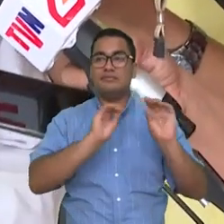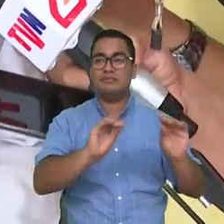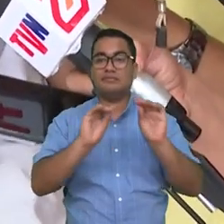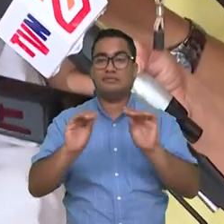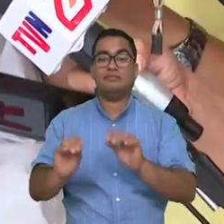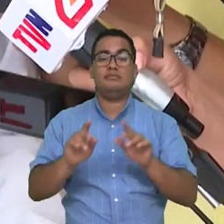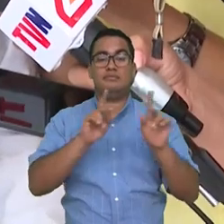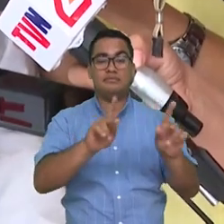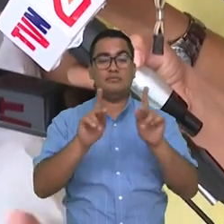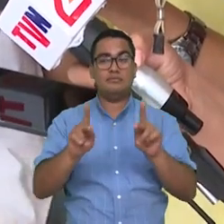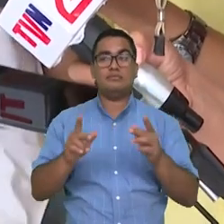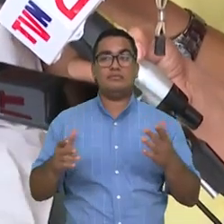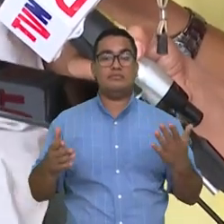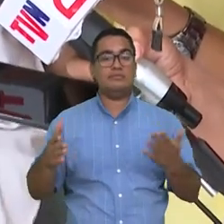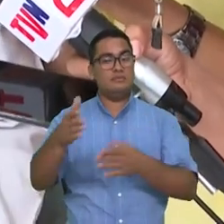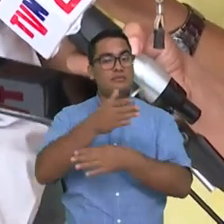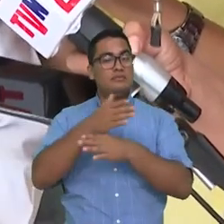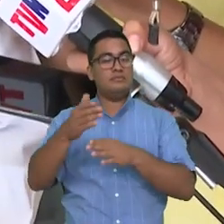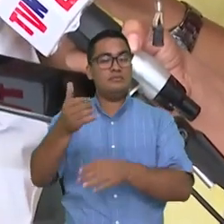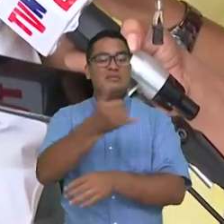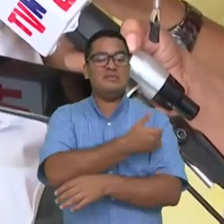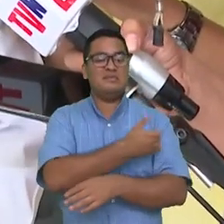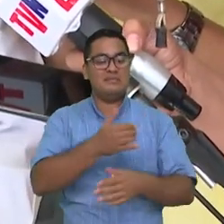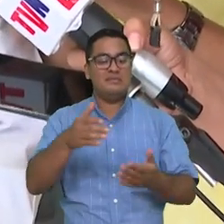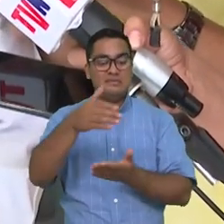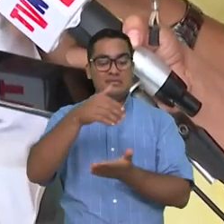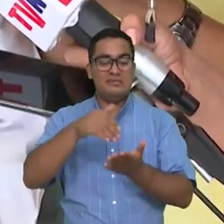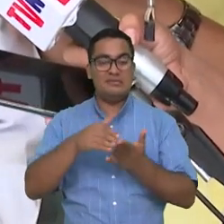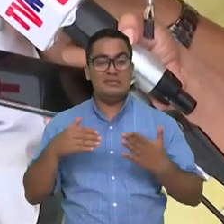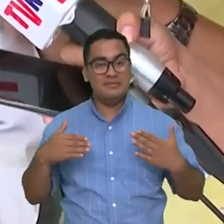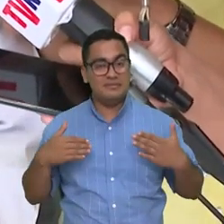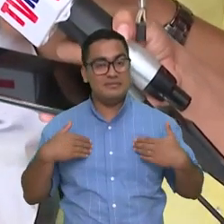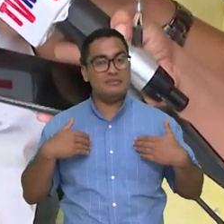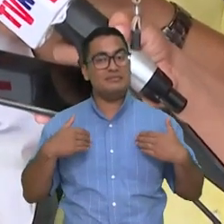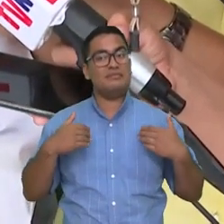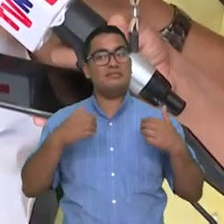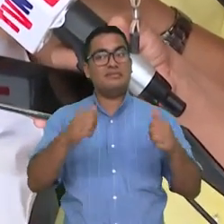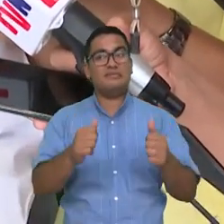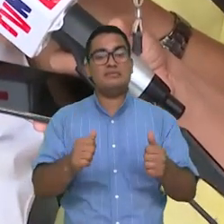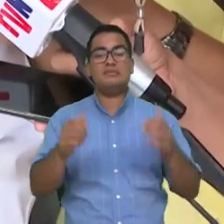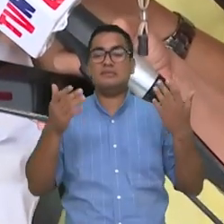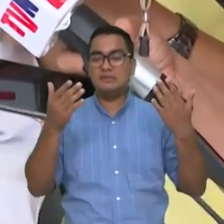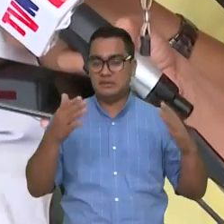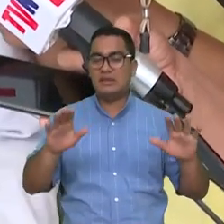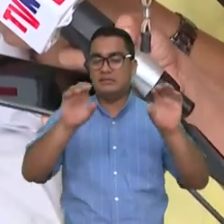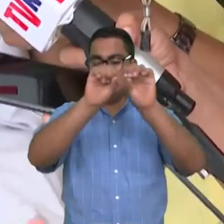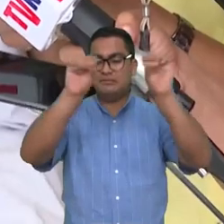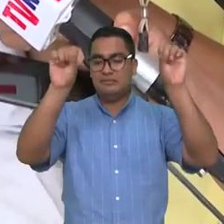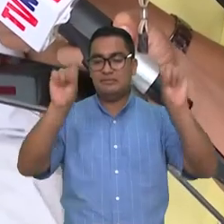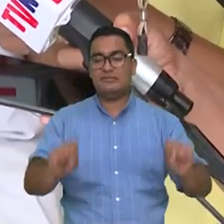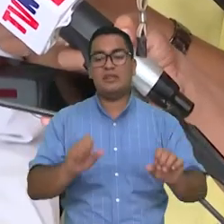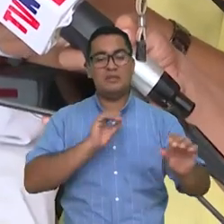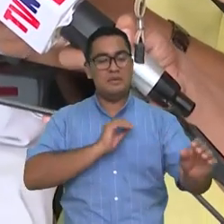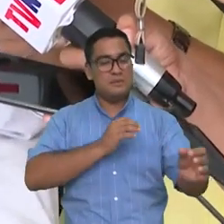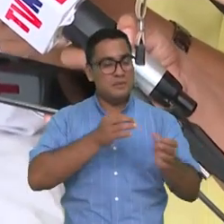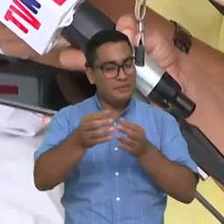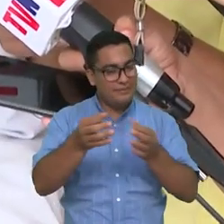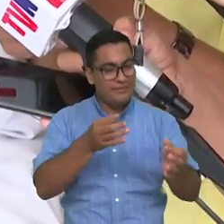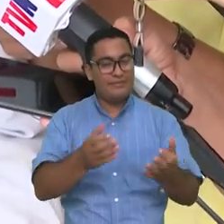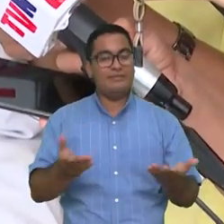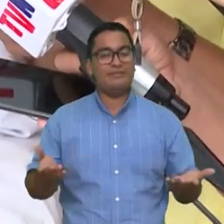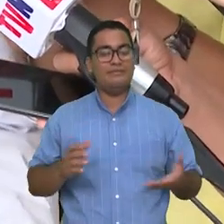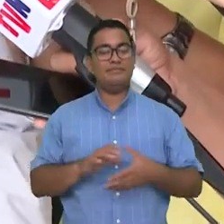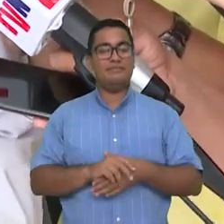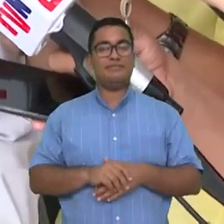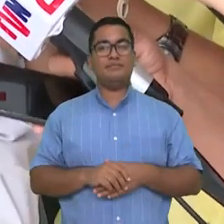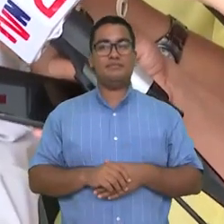de salud de los centros, puestos y de los equipos de salud familiar y comunitario han estado siendo capacitados. Y